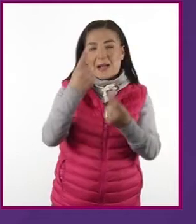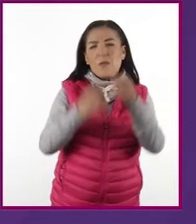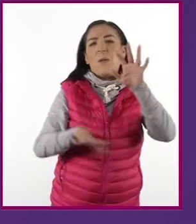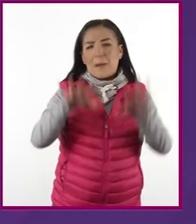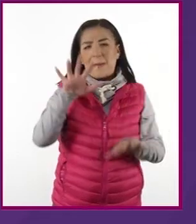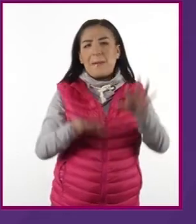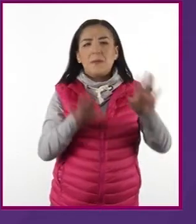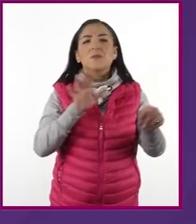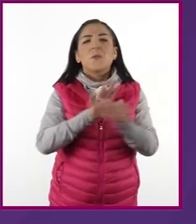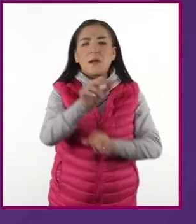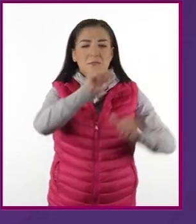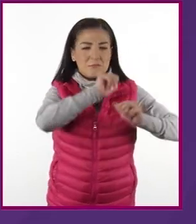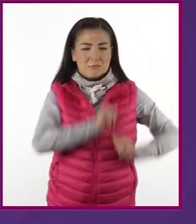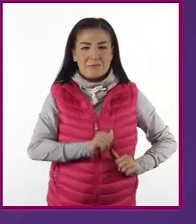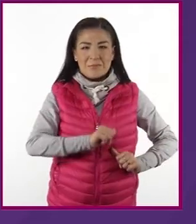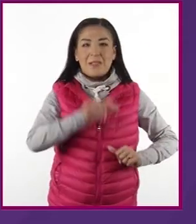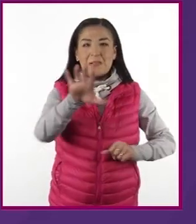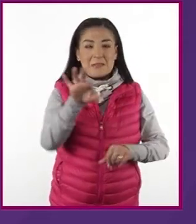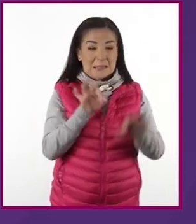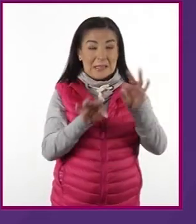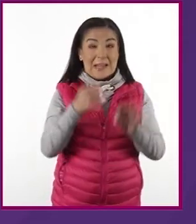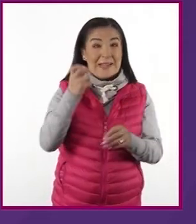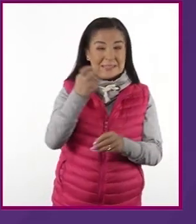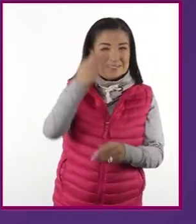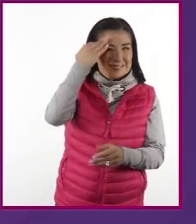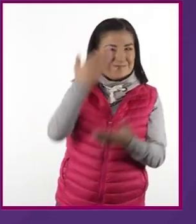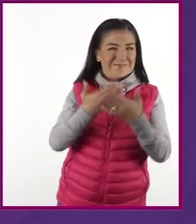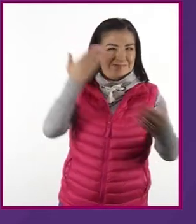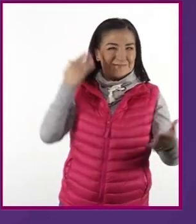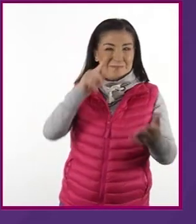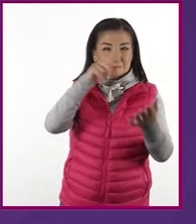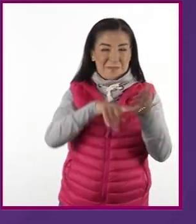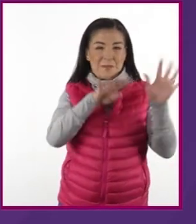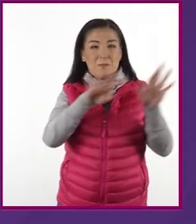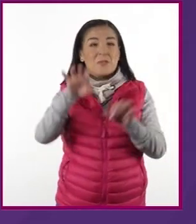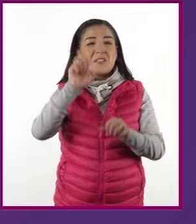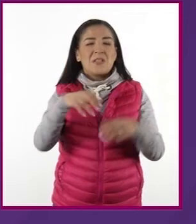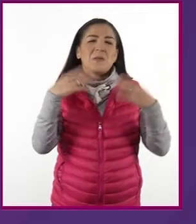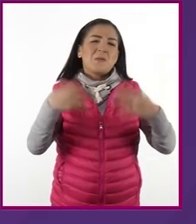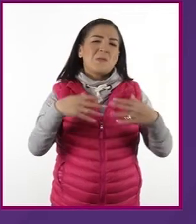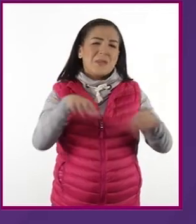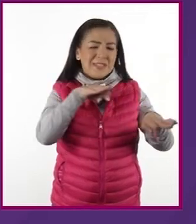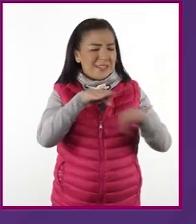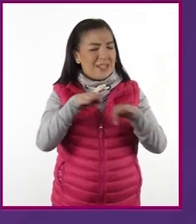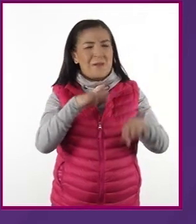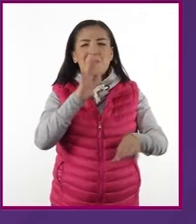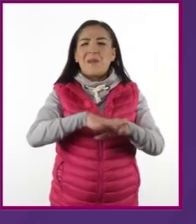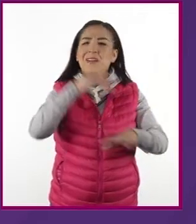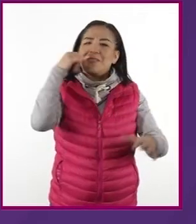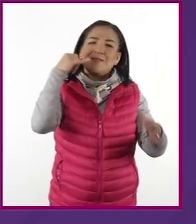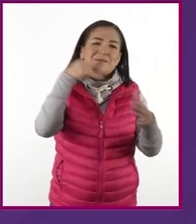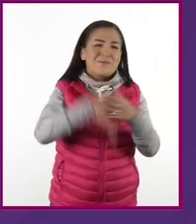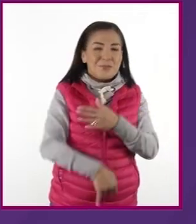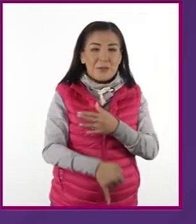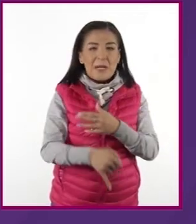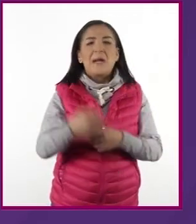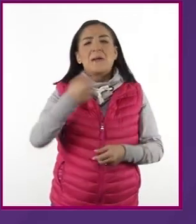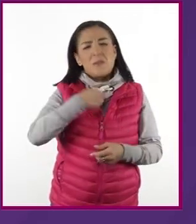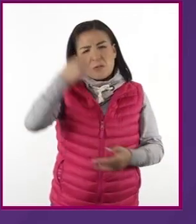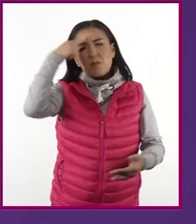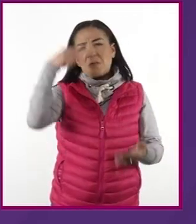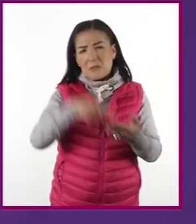los 60 un largo oficio literario, me parece que ninguno de ellos dejó de sentir